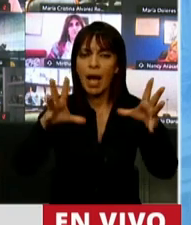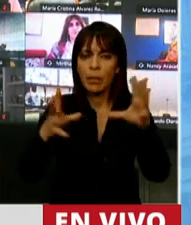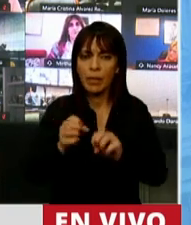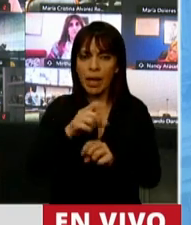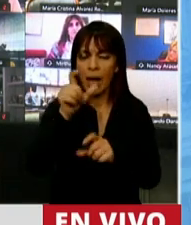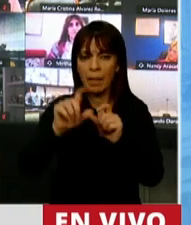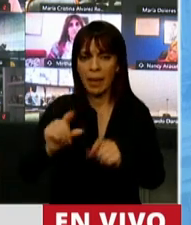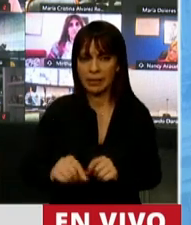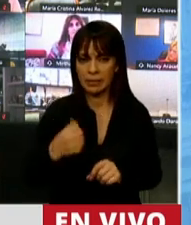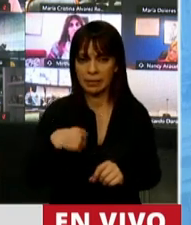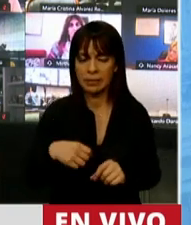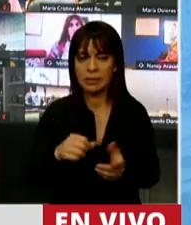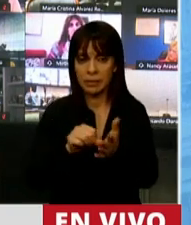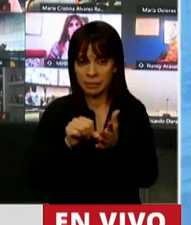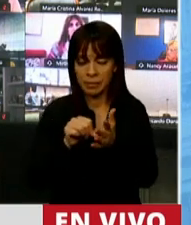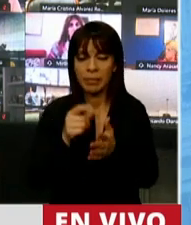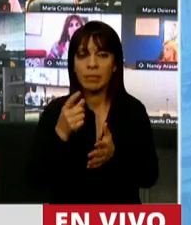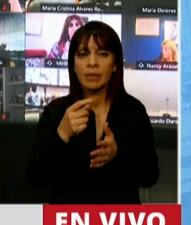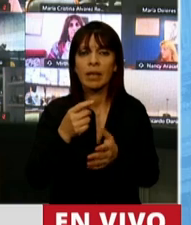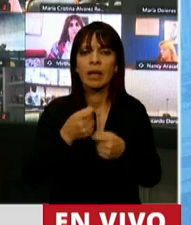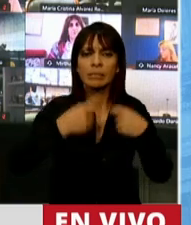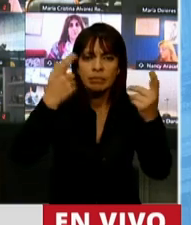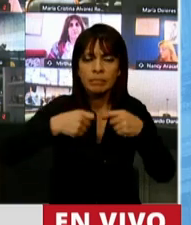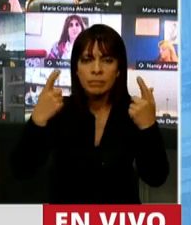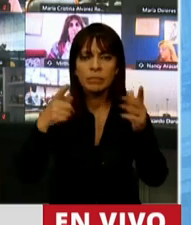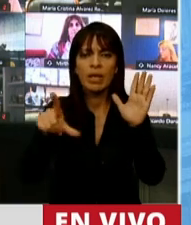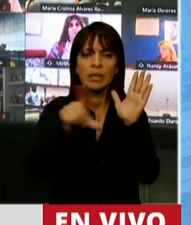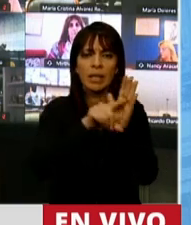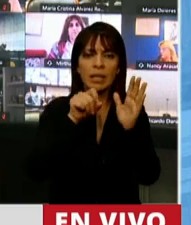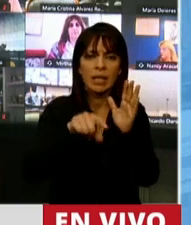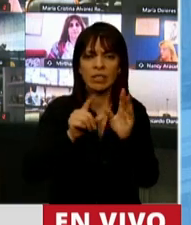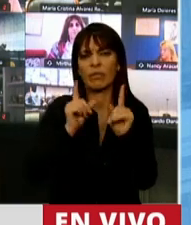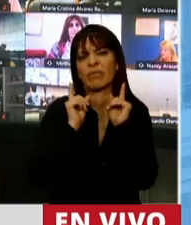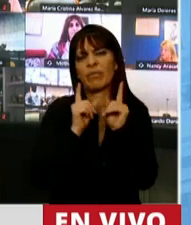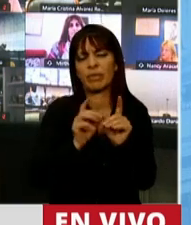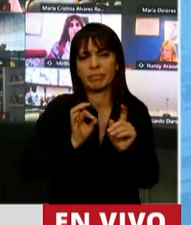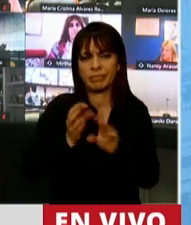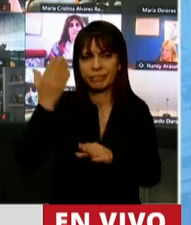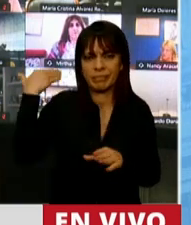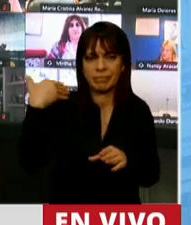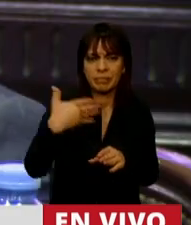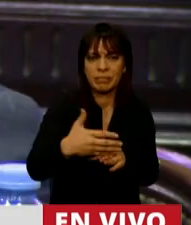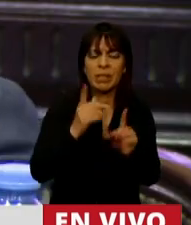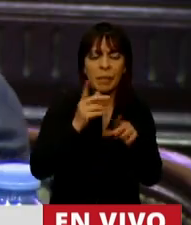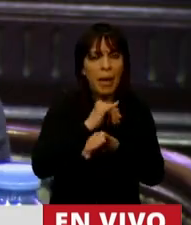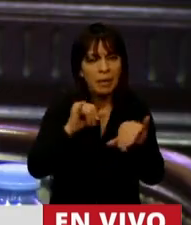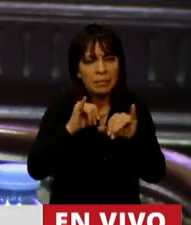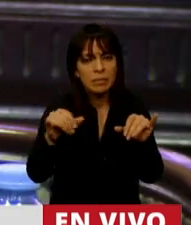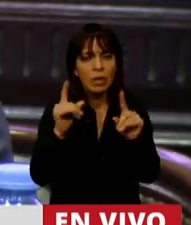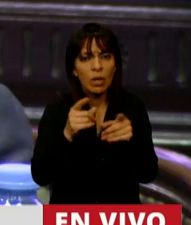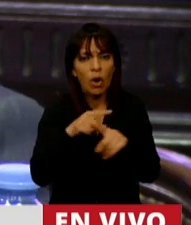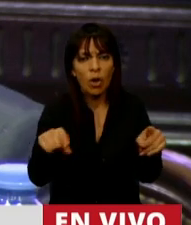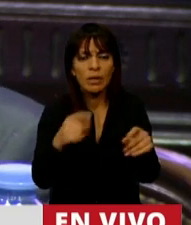política exportadora, la presión impositiva, la legislación laboral arcaica, las malas señales que han dado, como pretender